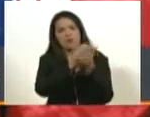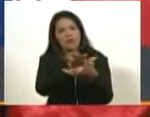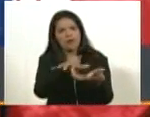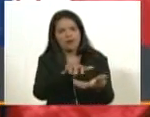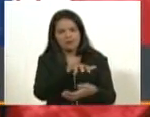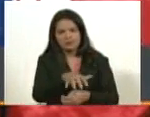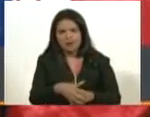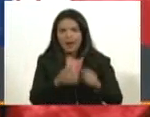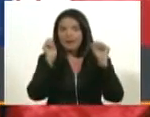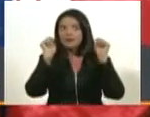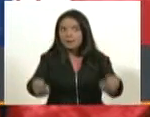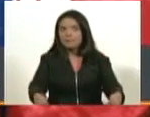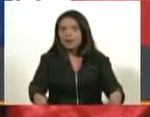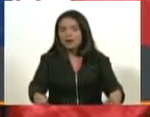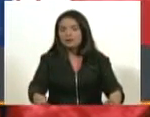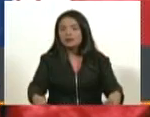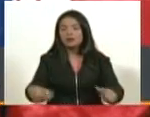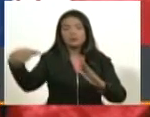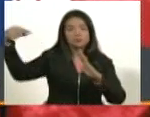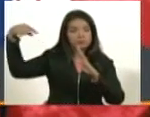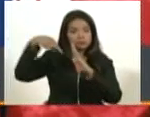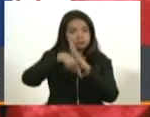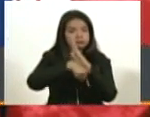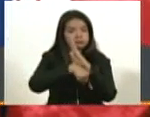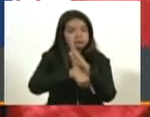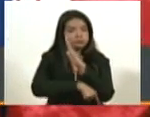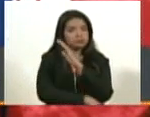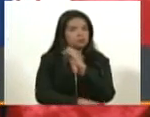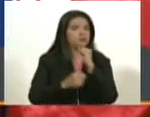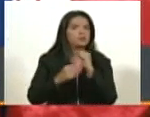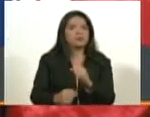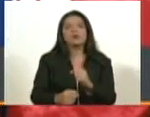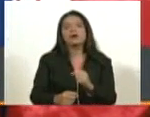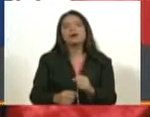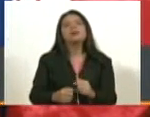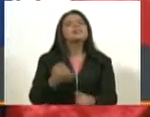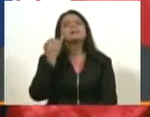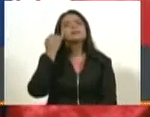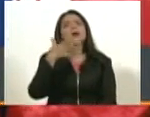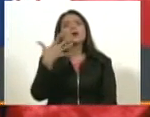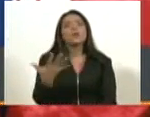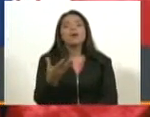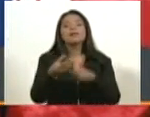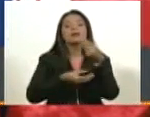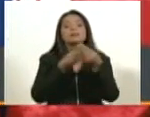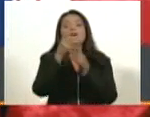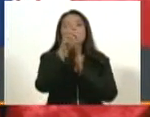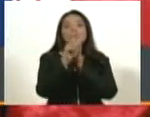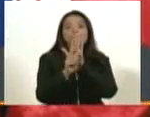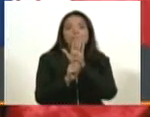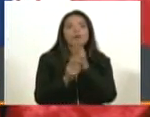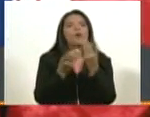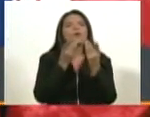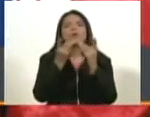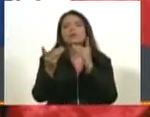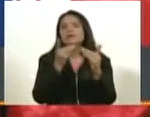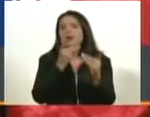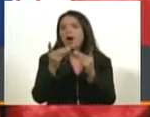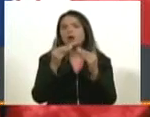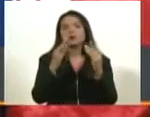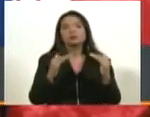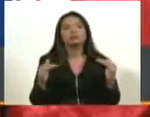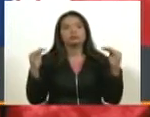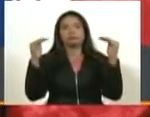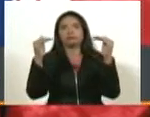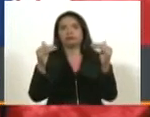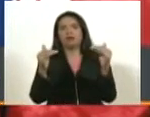Y empieza entonces a profundizarse la idea de la constituyente para un diálogo superior.